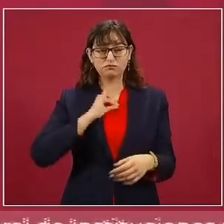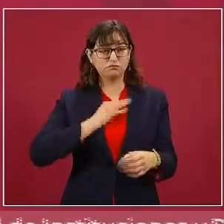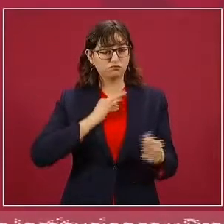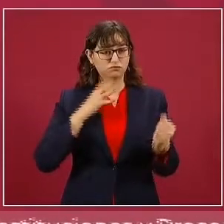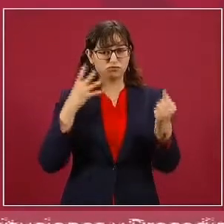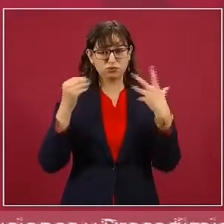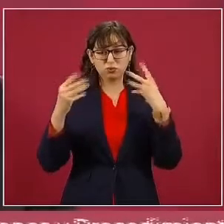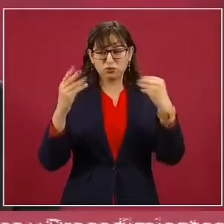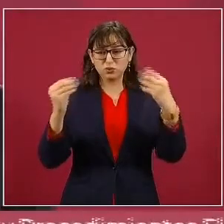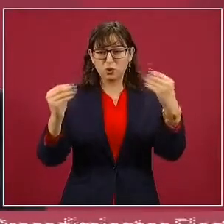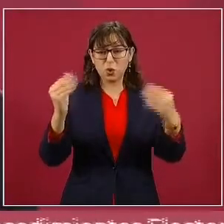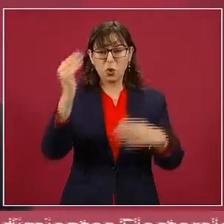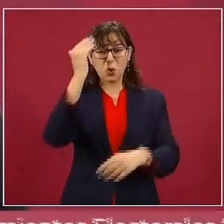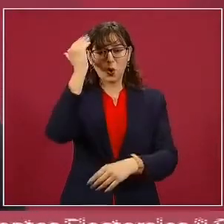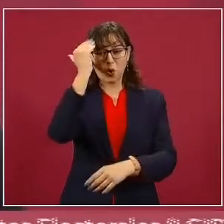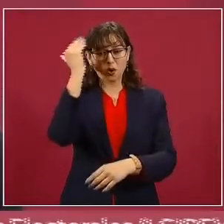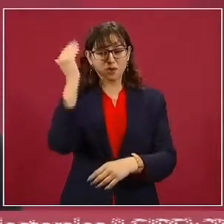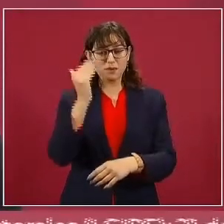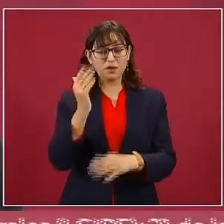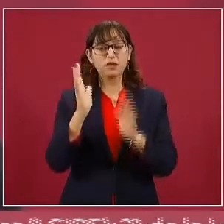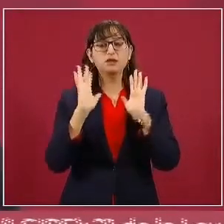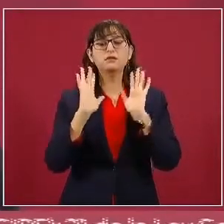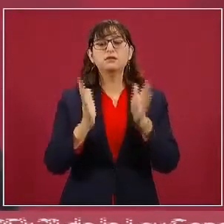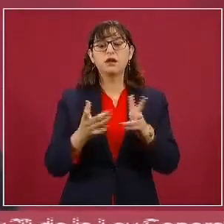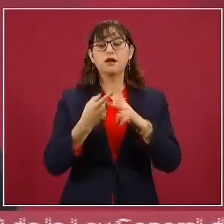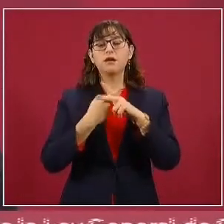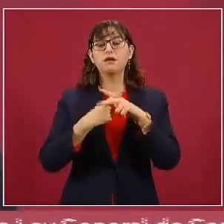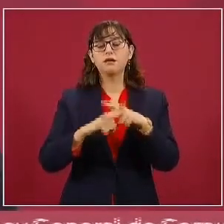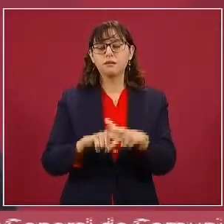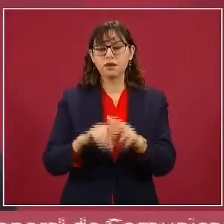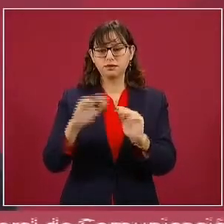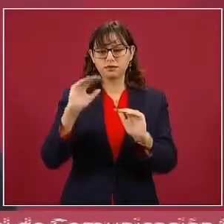pandemia y que